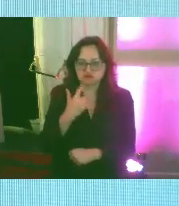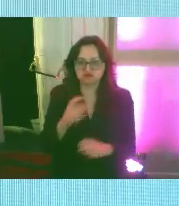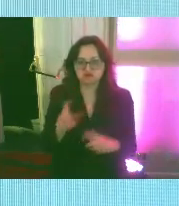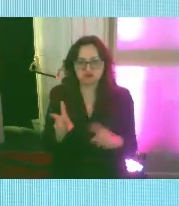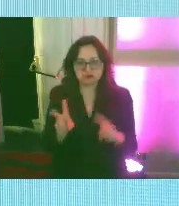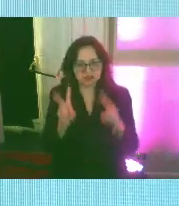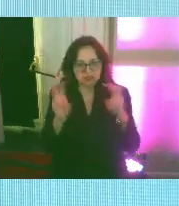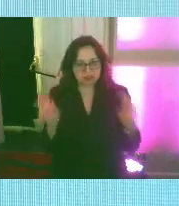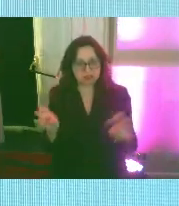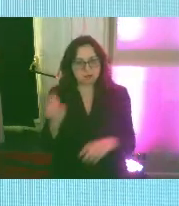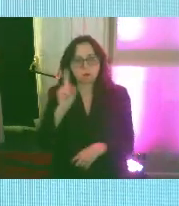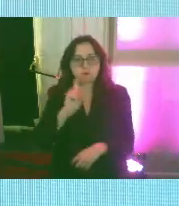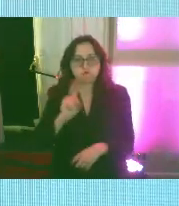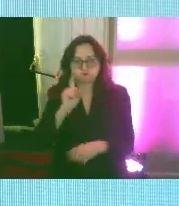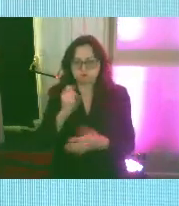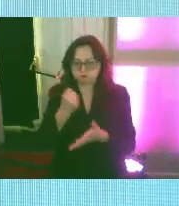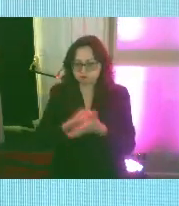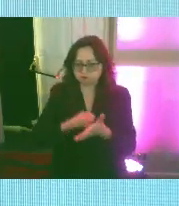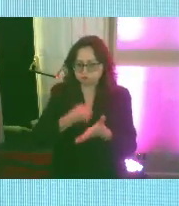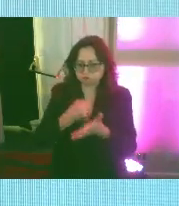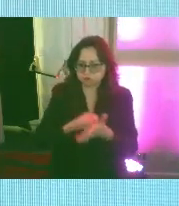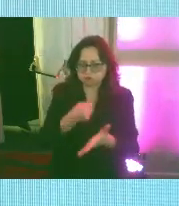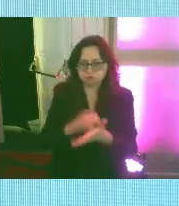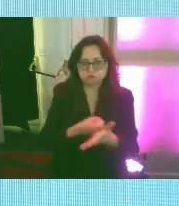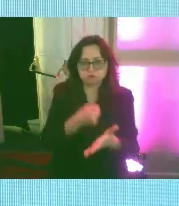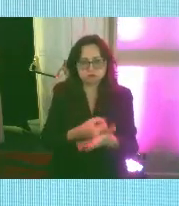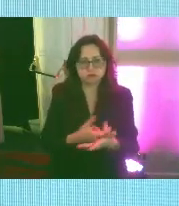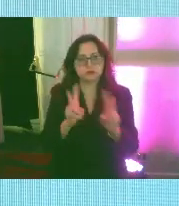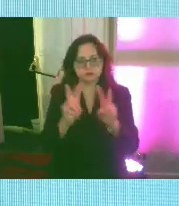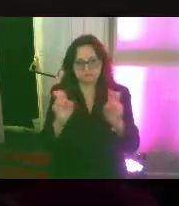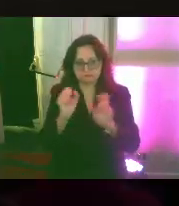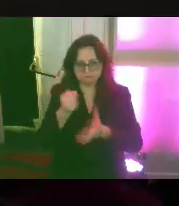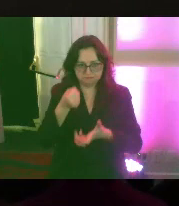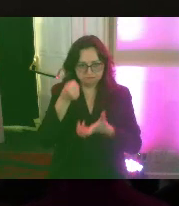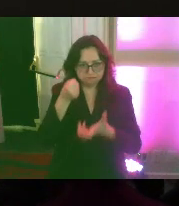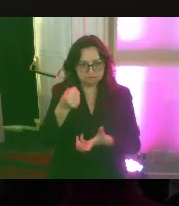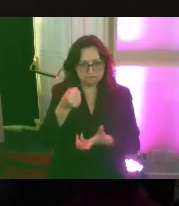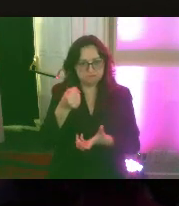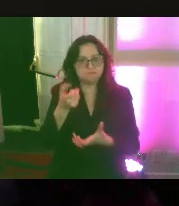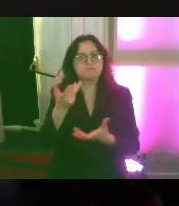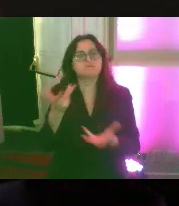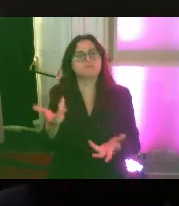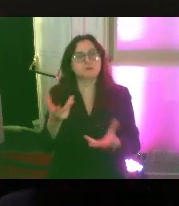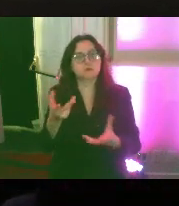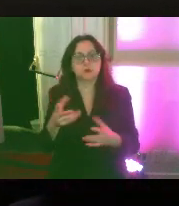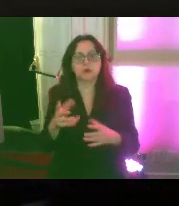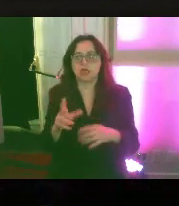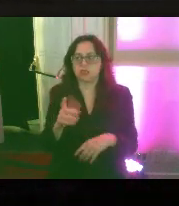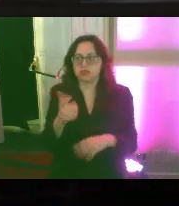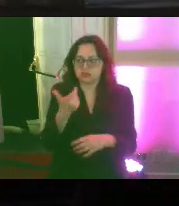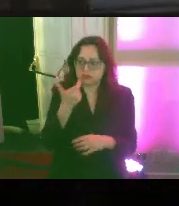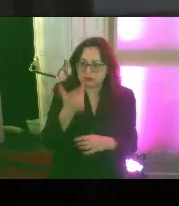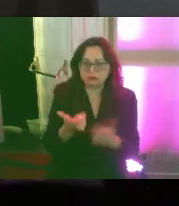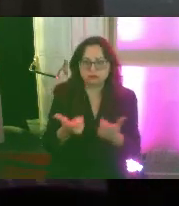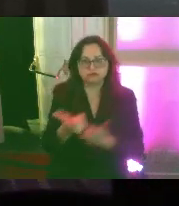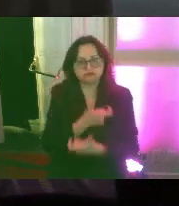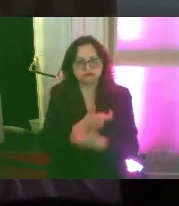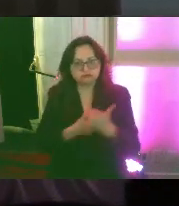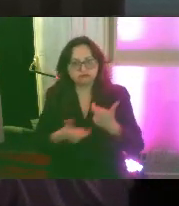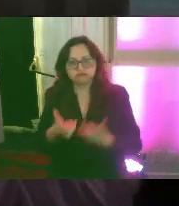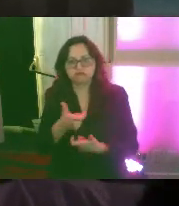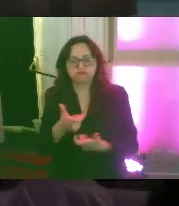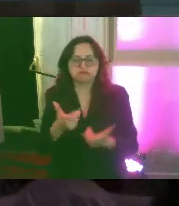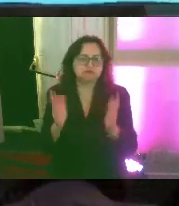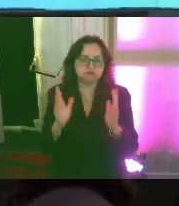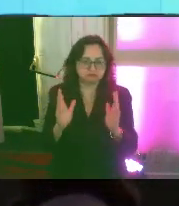feminista, desde la sustentabilidad de los presupuestos, desde la investigación, desde la consultoría. Y pues sin mayor preámbulo,